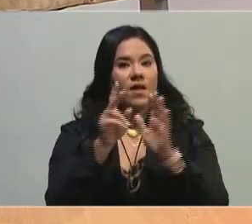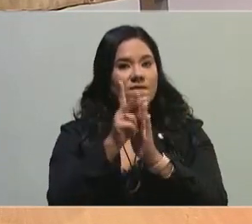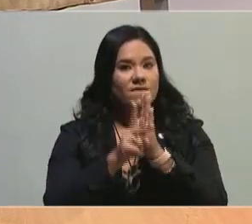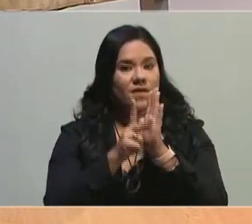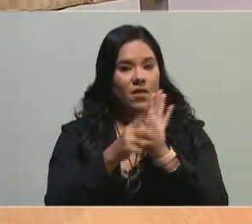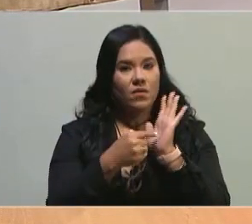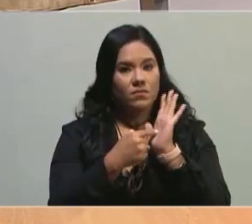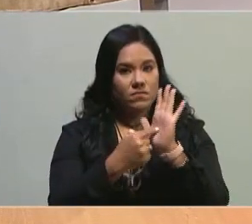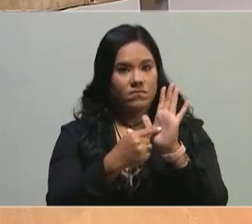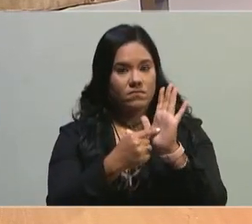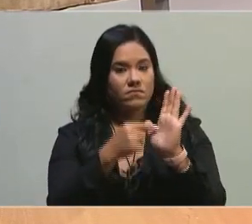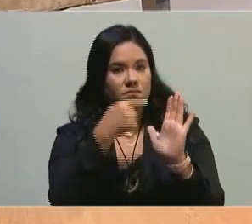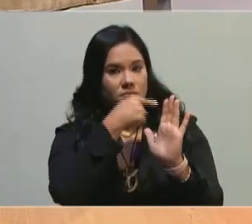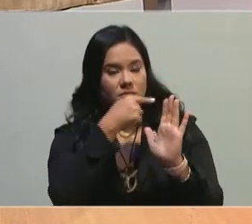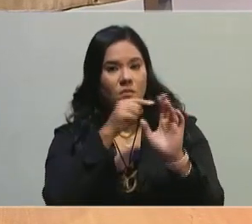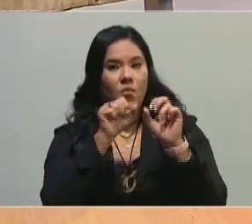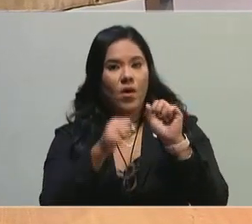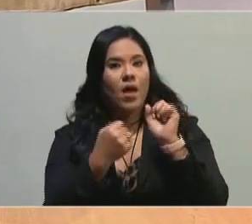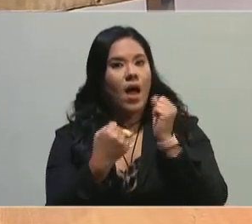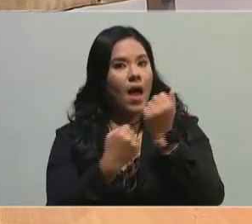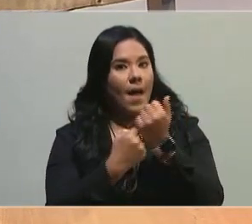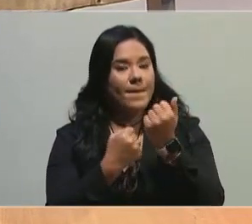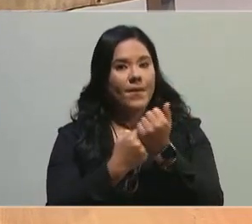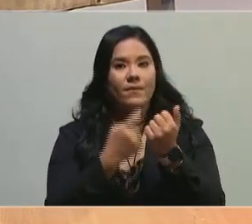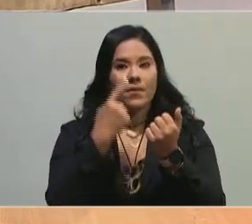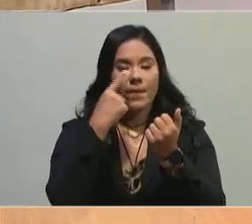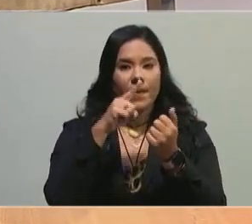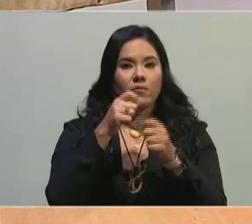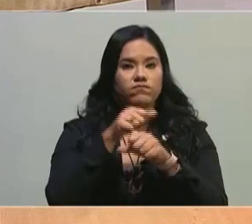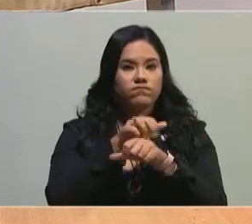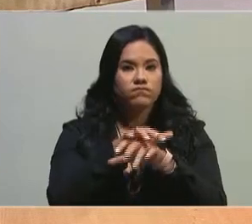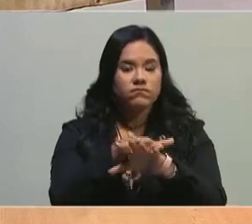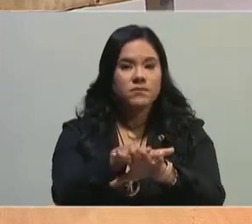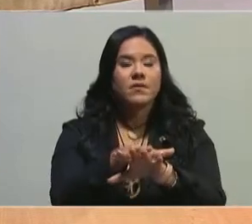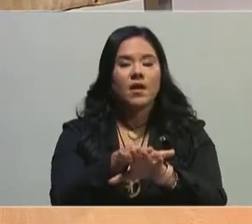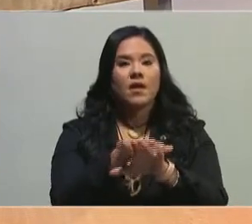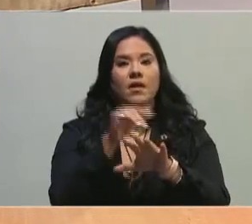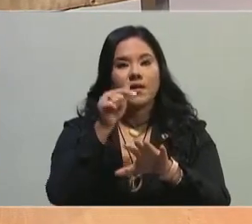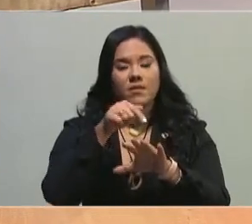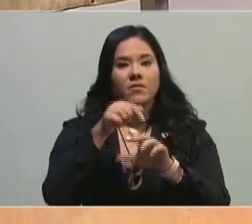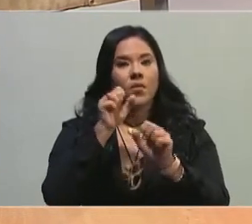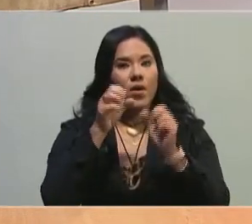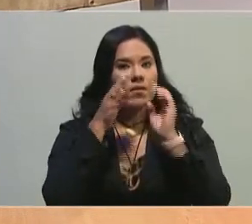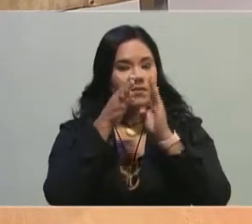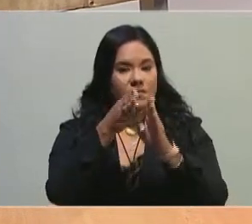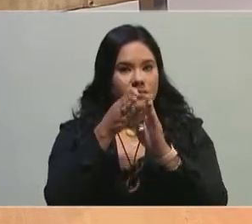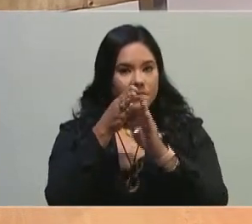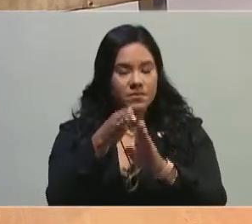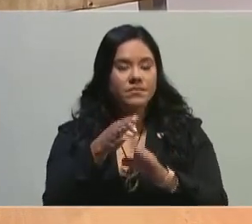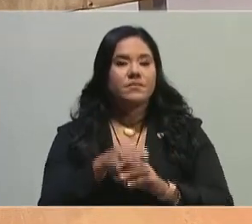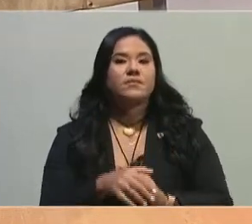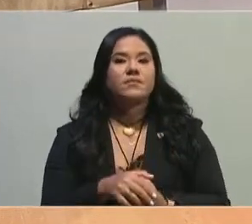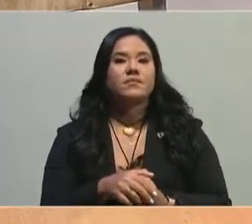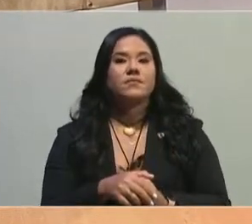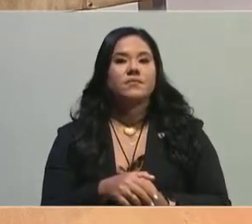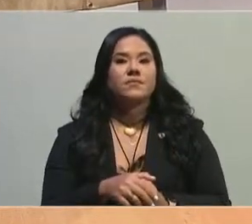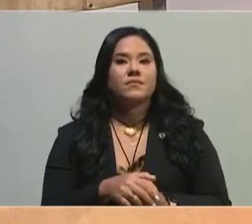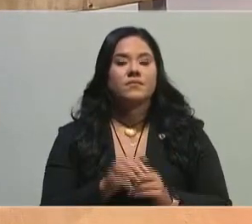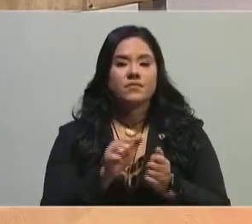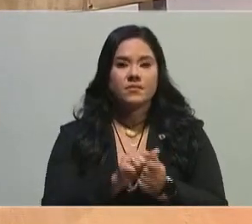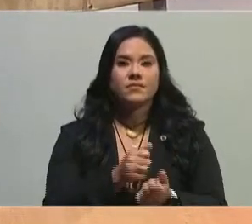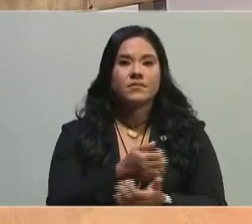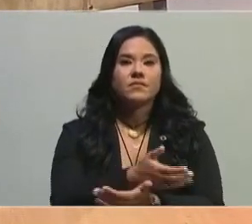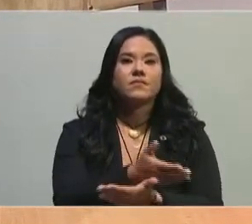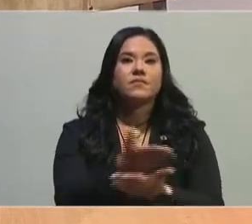que tenemos en los diferentes apoyo que tú tienes ahí en el canal hemos estendo te puedo decir que por ejemplo